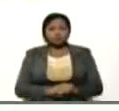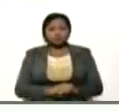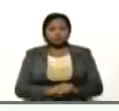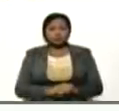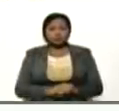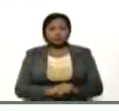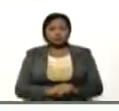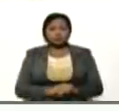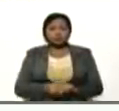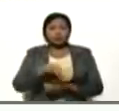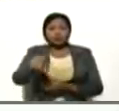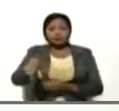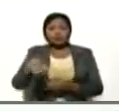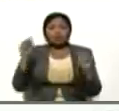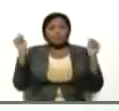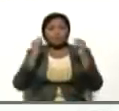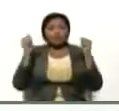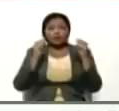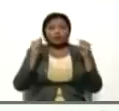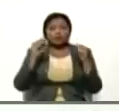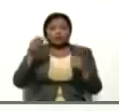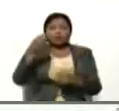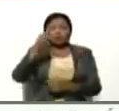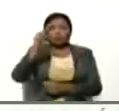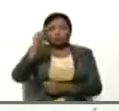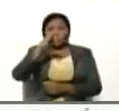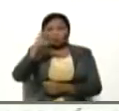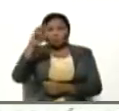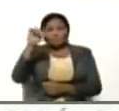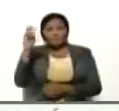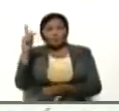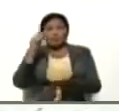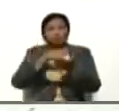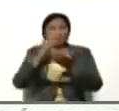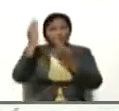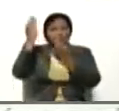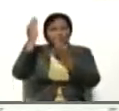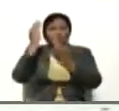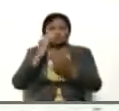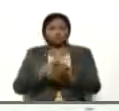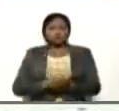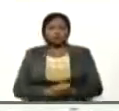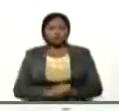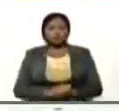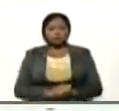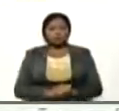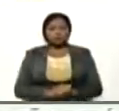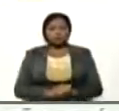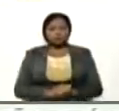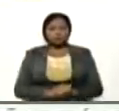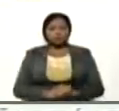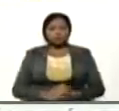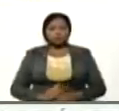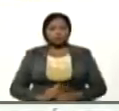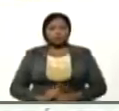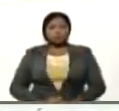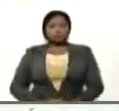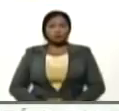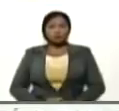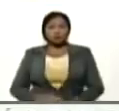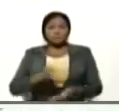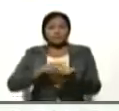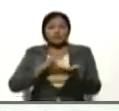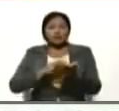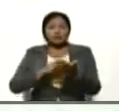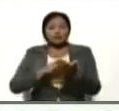Para el estado Mérida, Jason Guzmán, presente, Jason Guzmán. Para el estado Miranda, Héctor